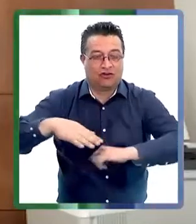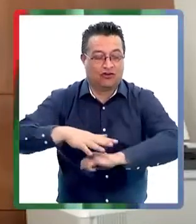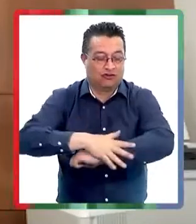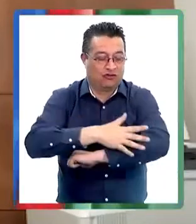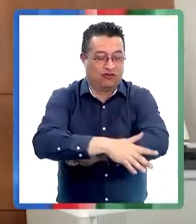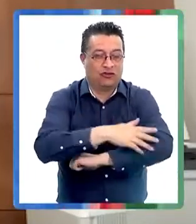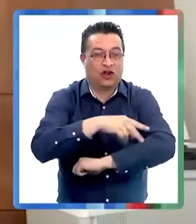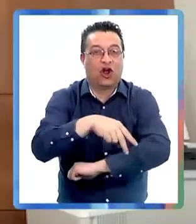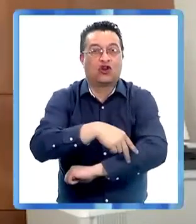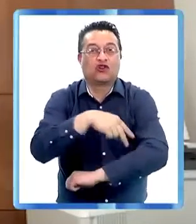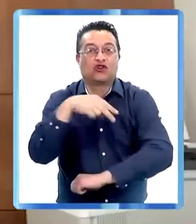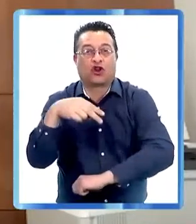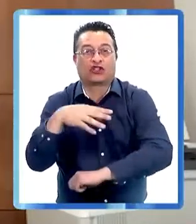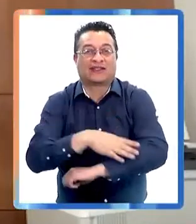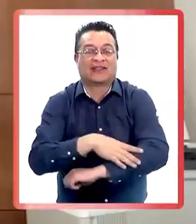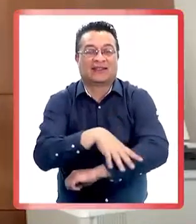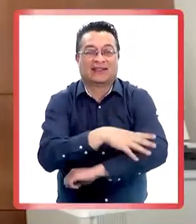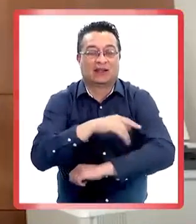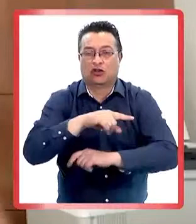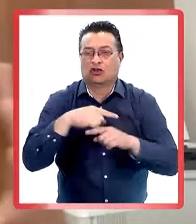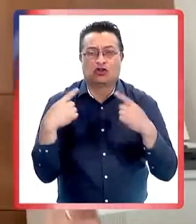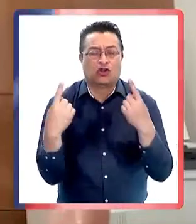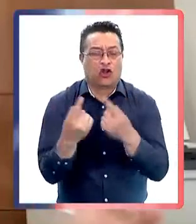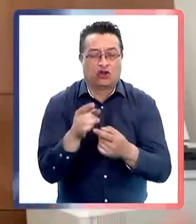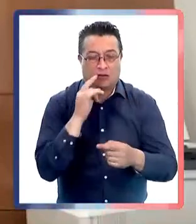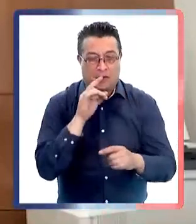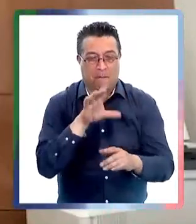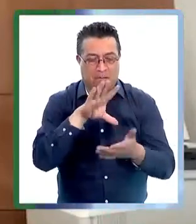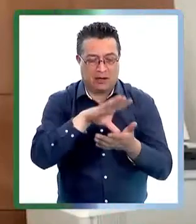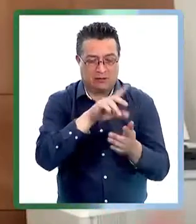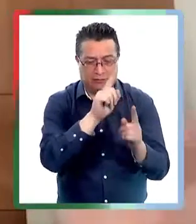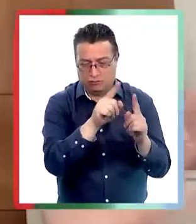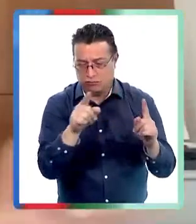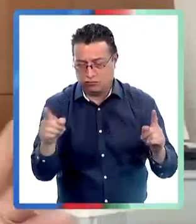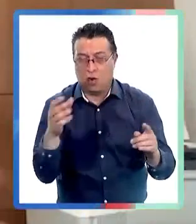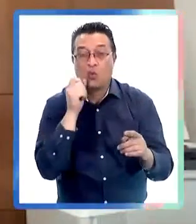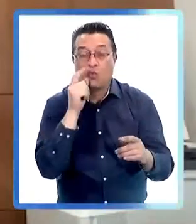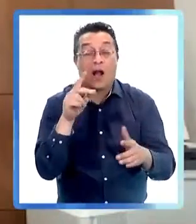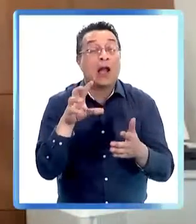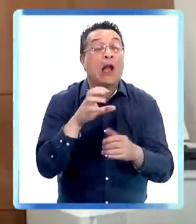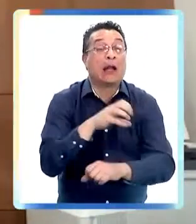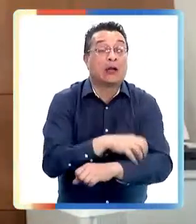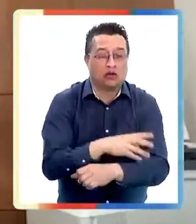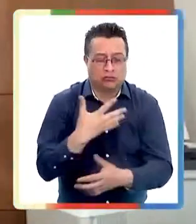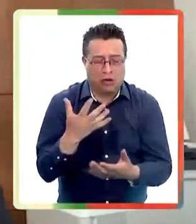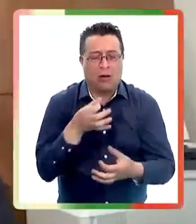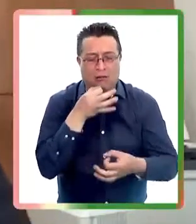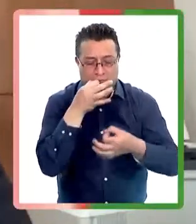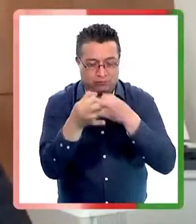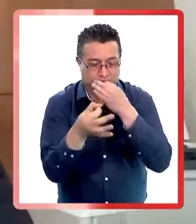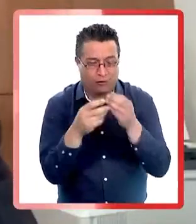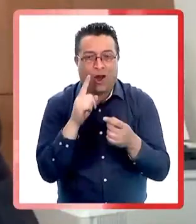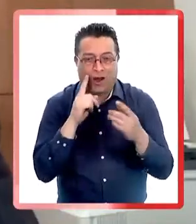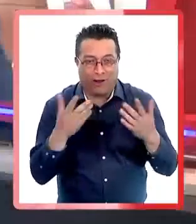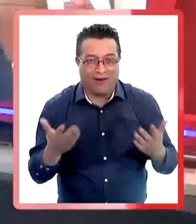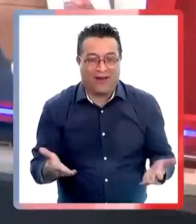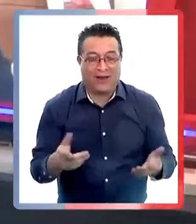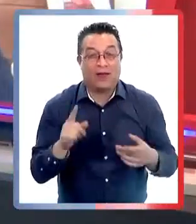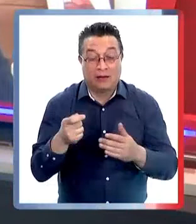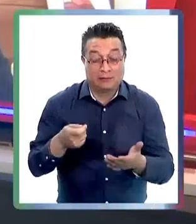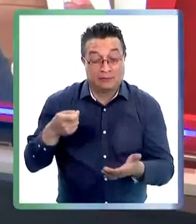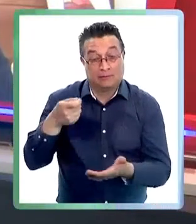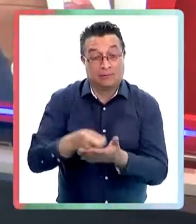costero norte. Tengo todo el país en un mapa, así que usted me pregunta la región y yo le cuento. Pero la idea es que